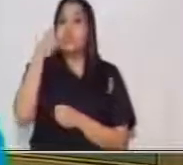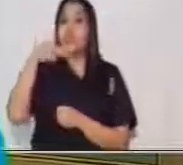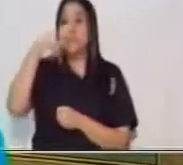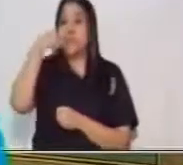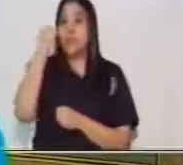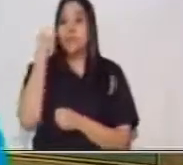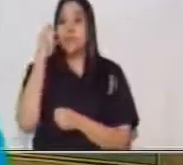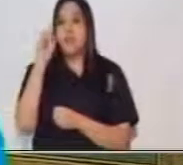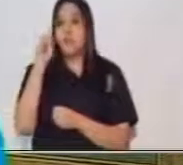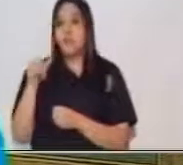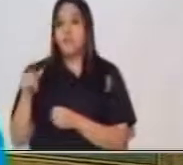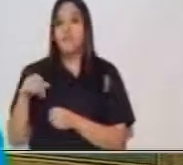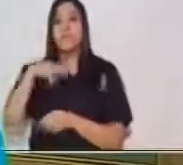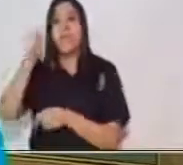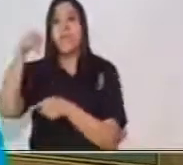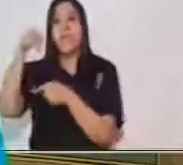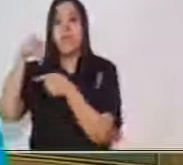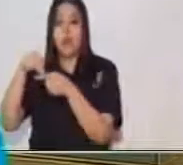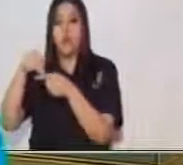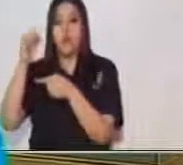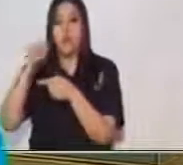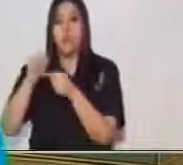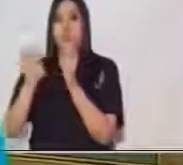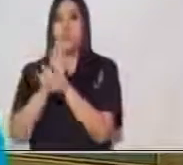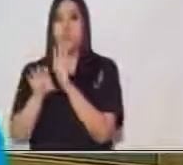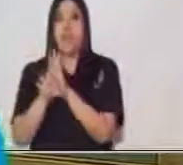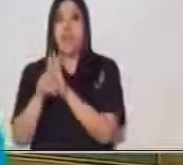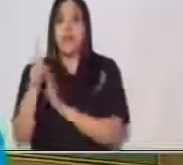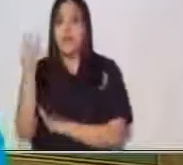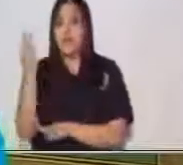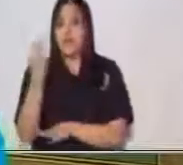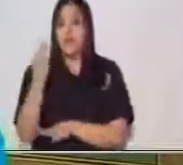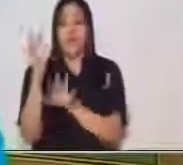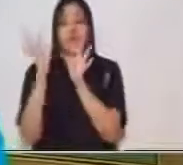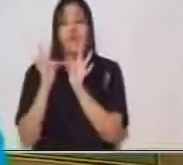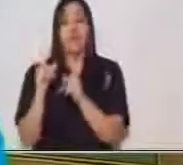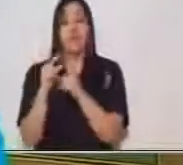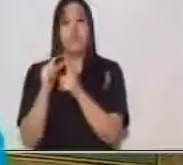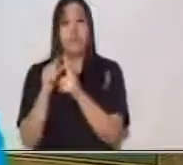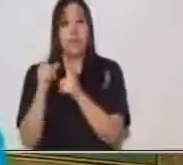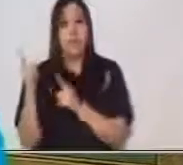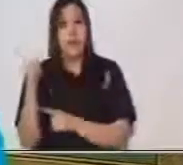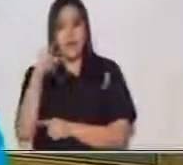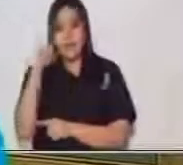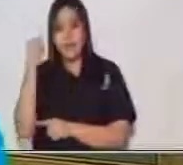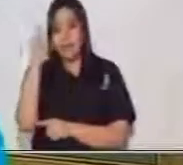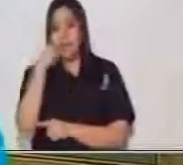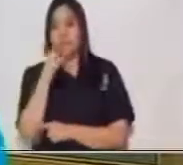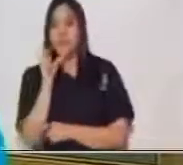tendría sentido. Entonces, entre las dos palabras que forman nuestro sujeto de nuestra